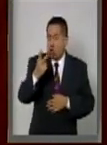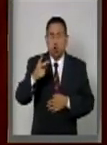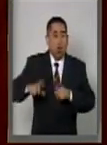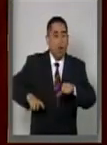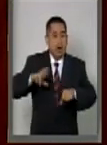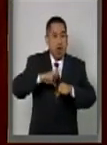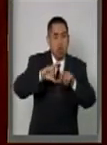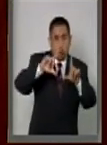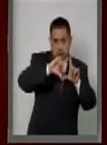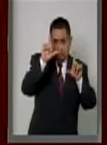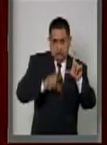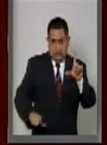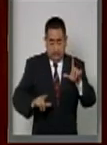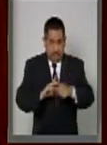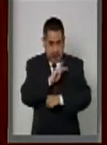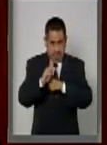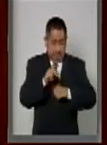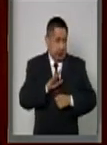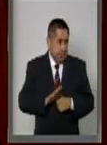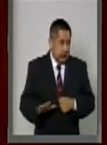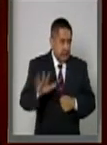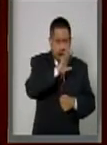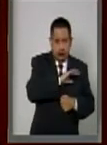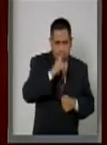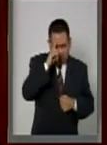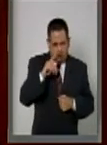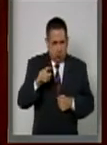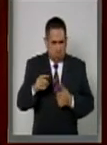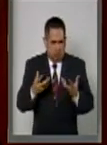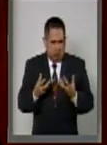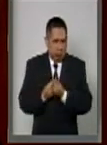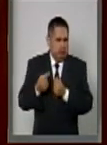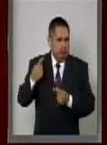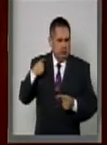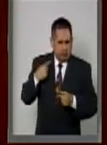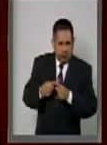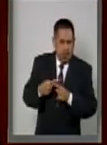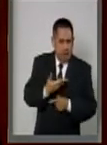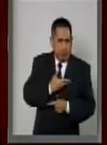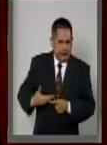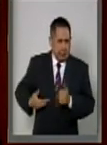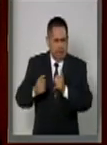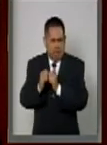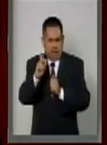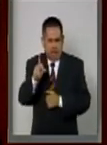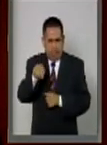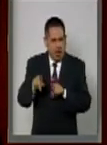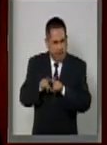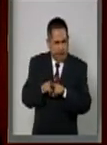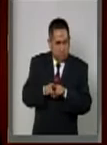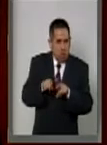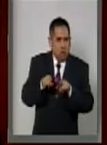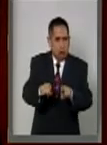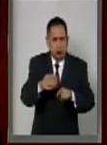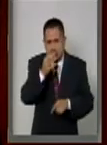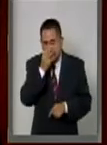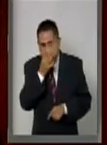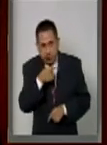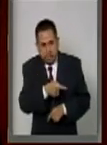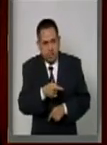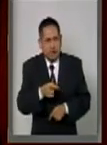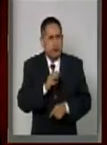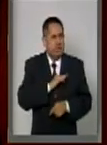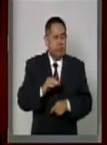han administrado el país a la par del sexenio del presidente Peña Nieto, solamente entre